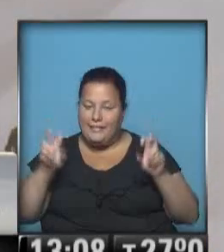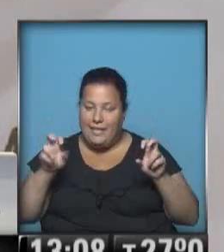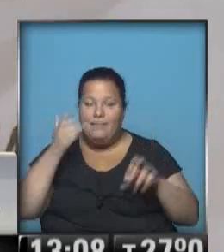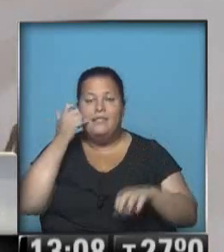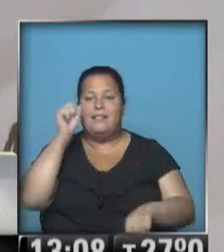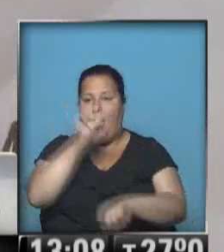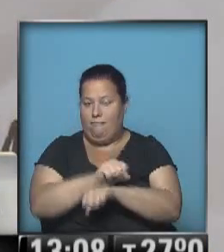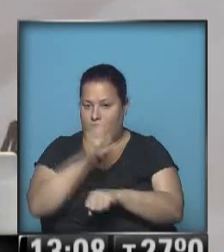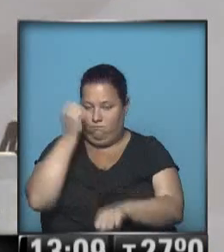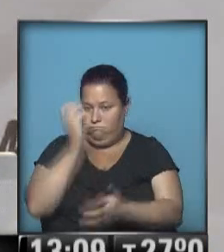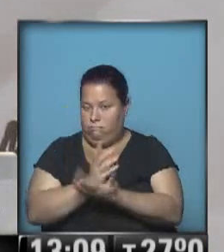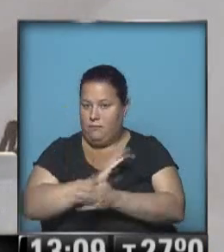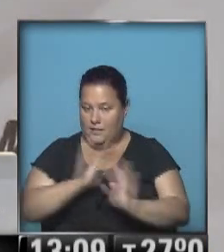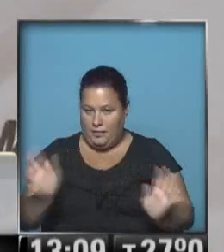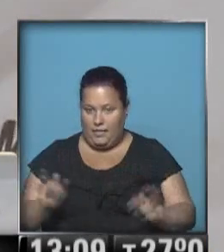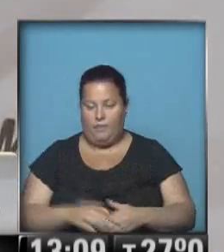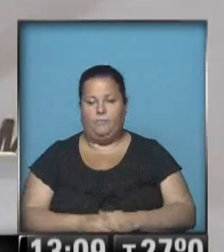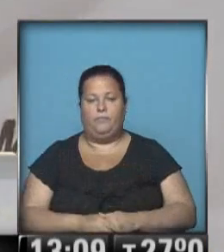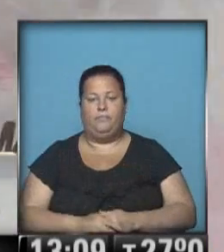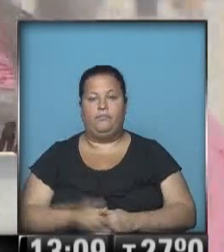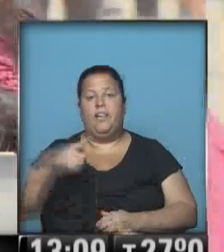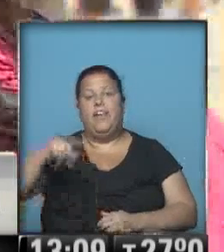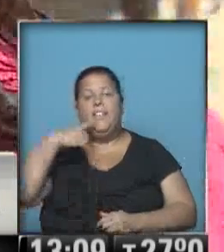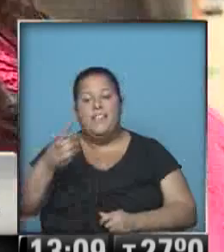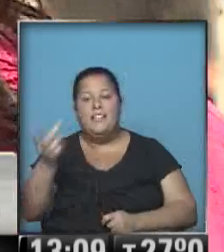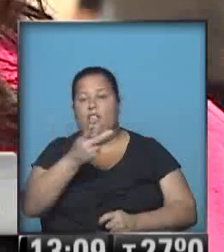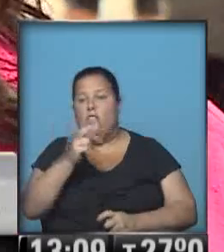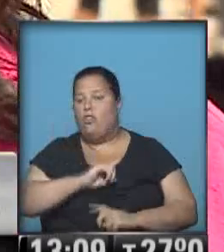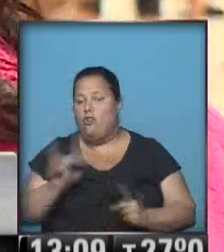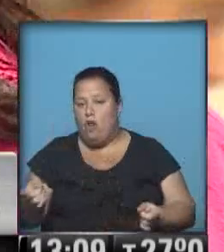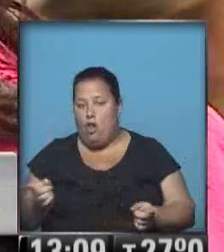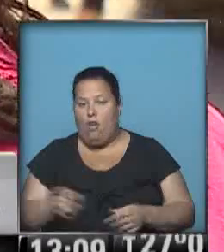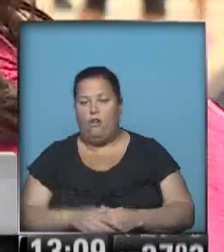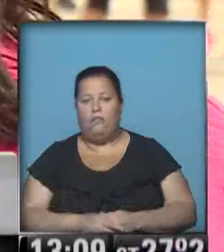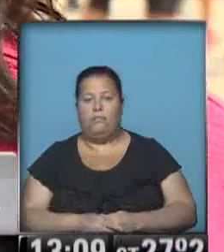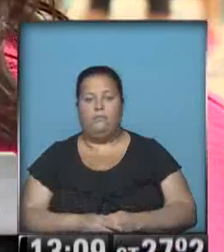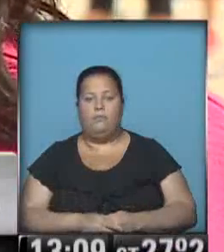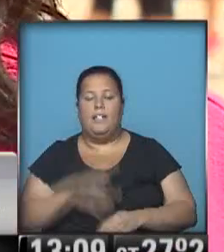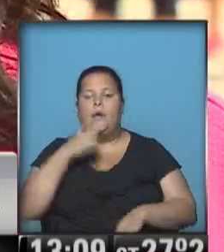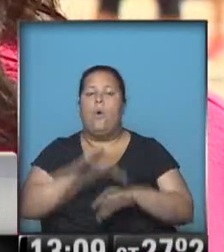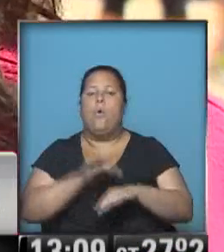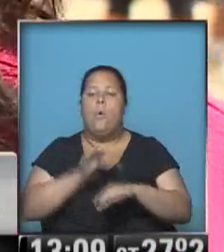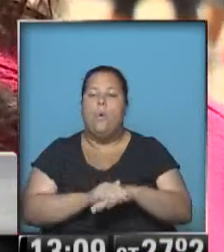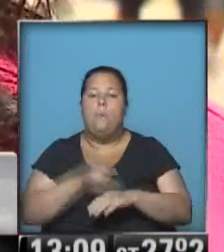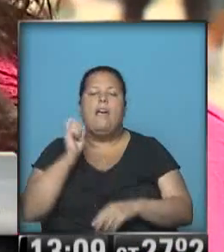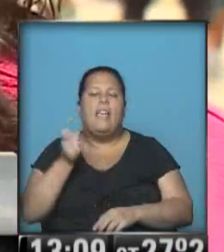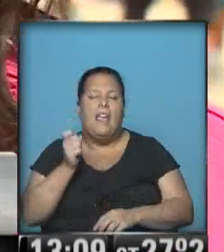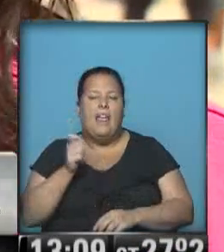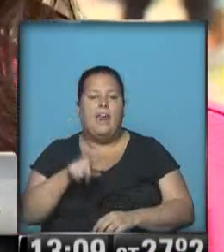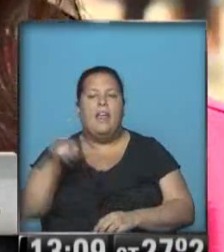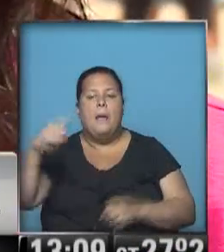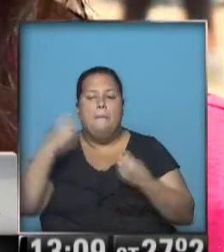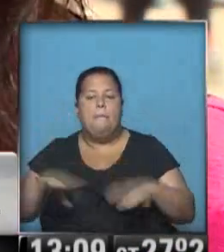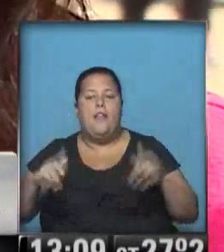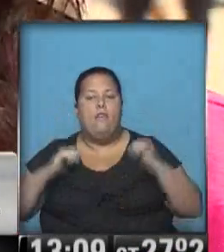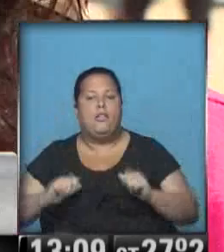sido condenados. Y estos dicen que Luis y Diego no son, que el responsable de esto dice que es donde ellos